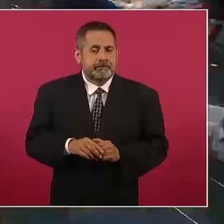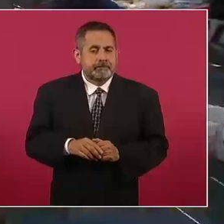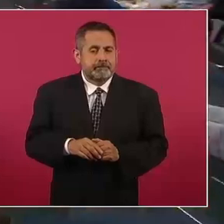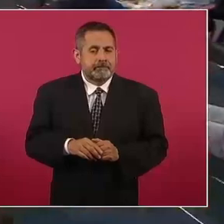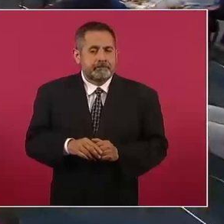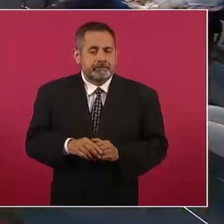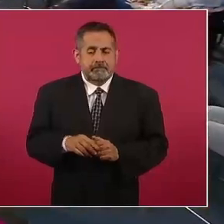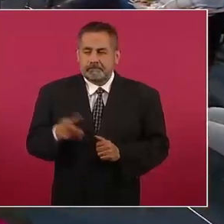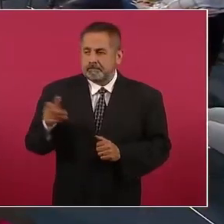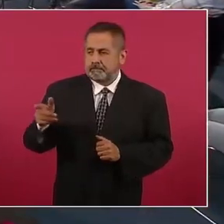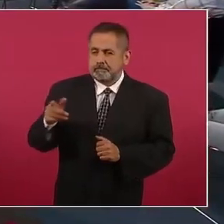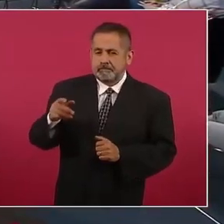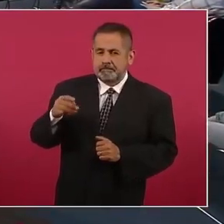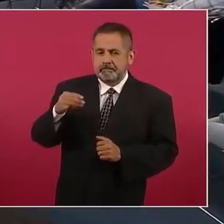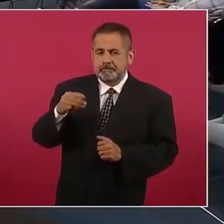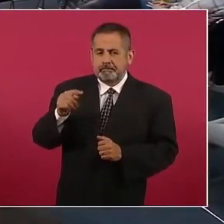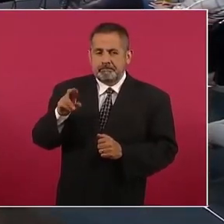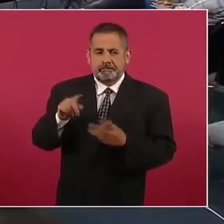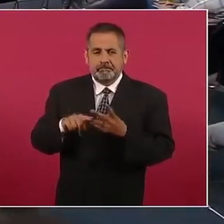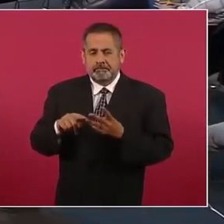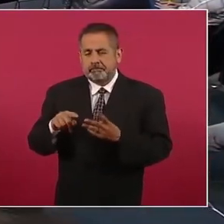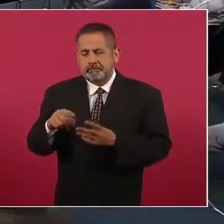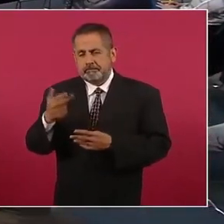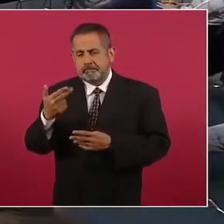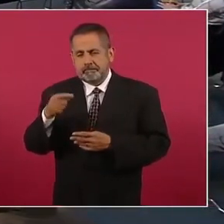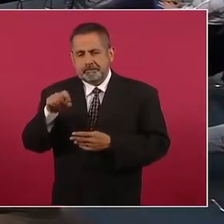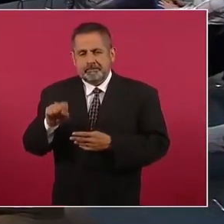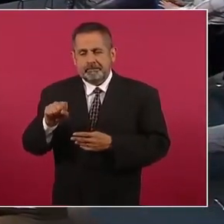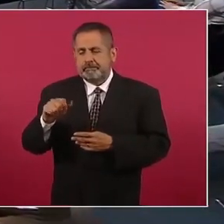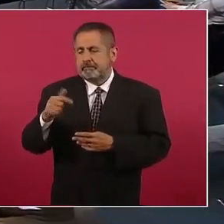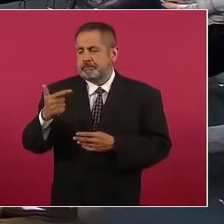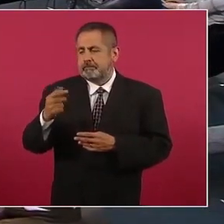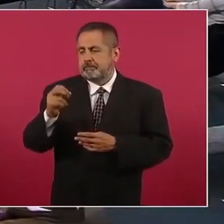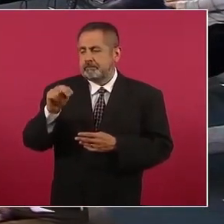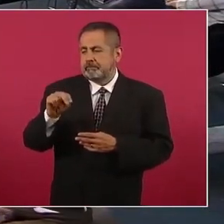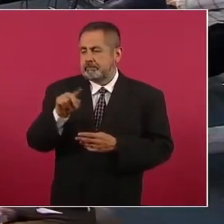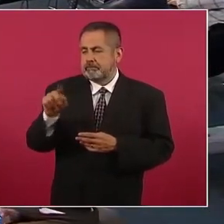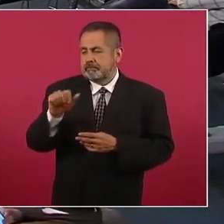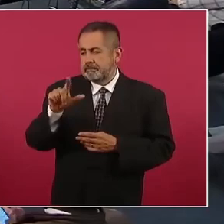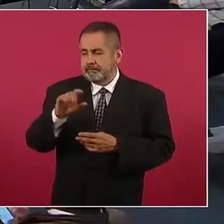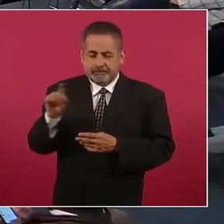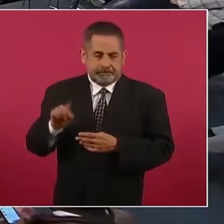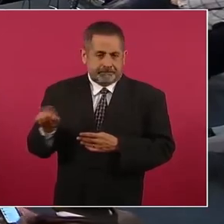el maestro finado Juan González, cuando